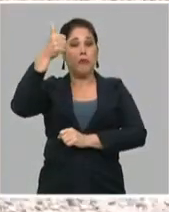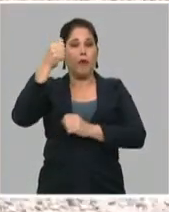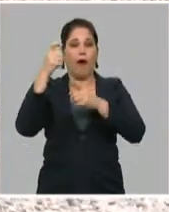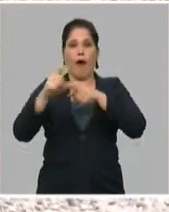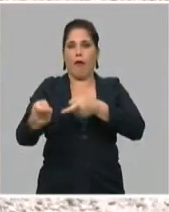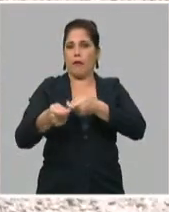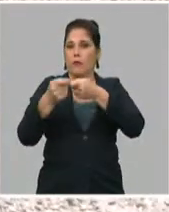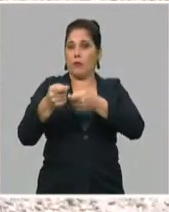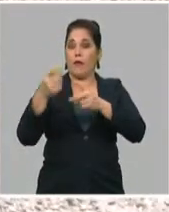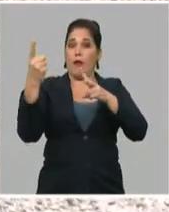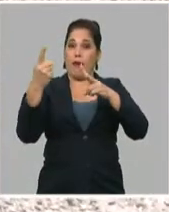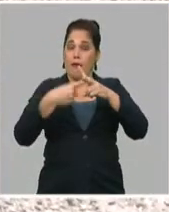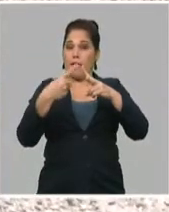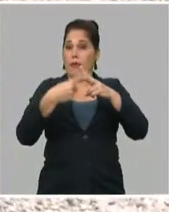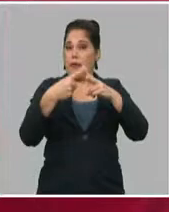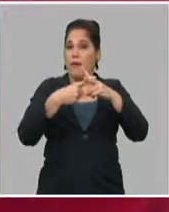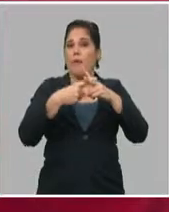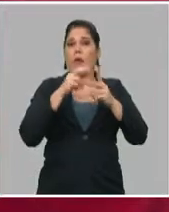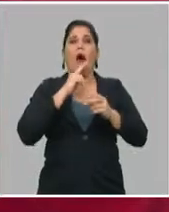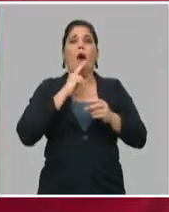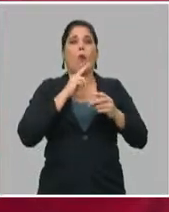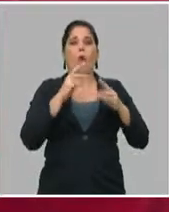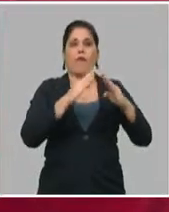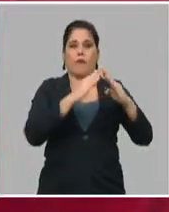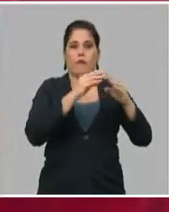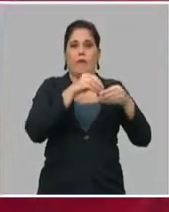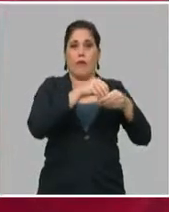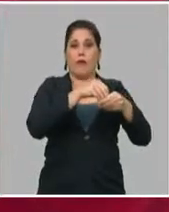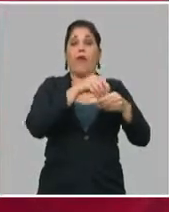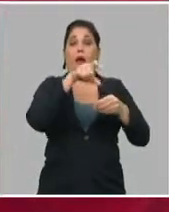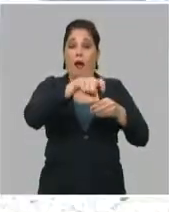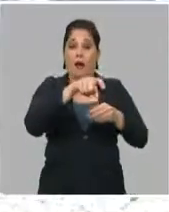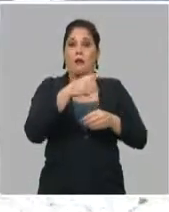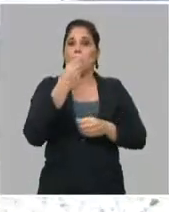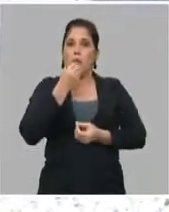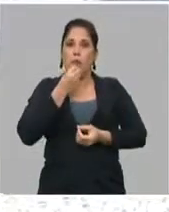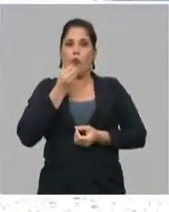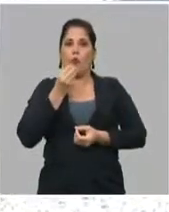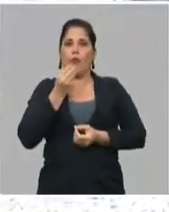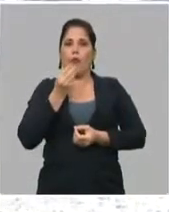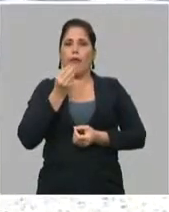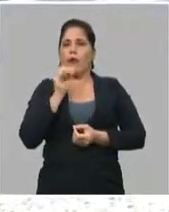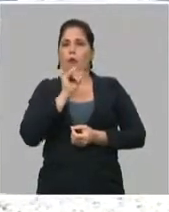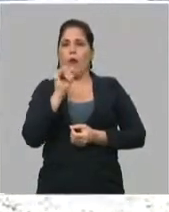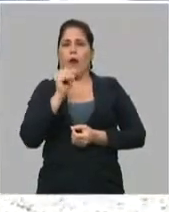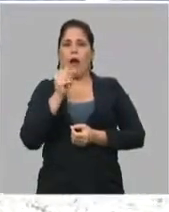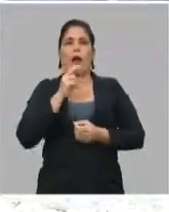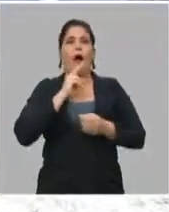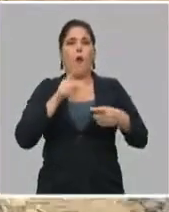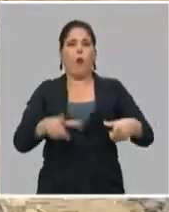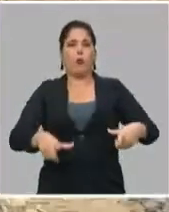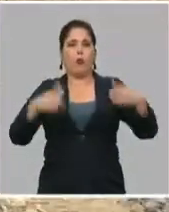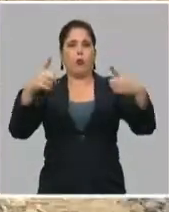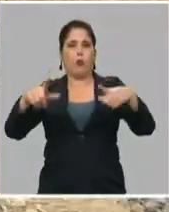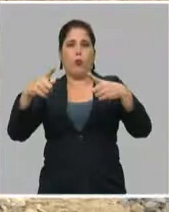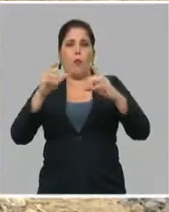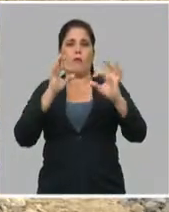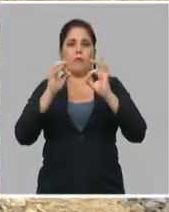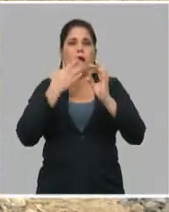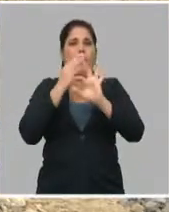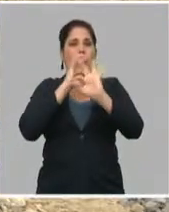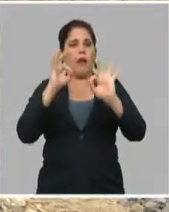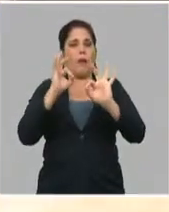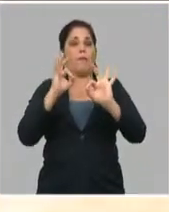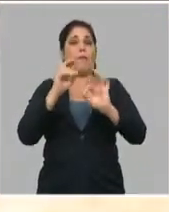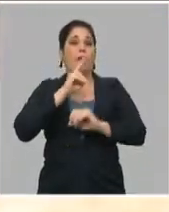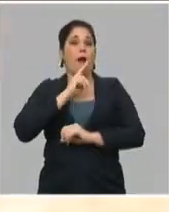la agricultura y también el abasto. En Cueto se prevé el montaje de una potabilizadora para asegurar la calidad